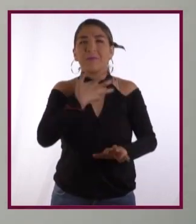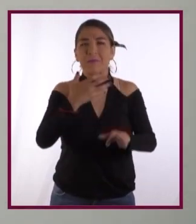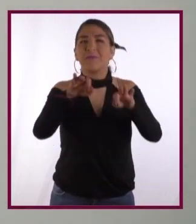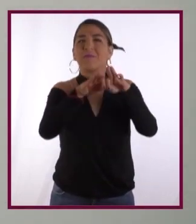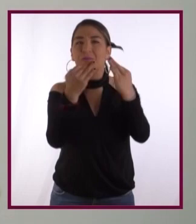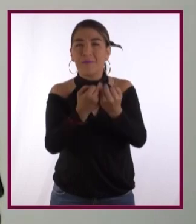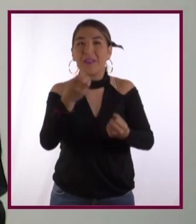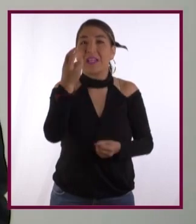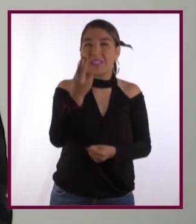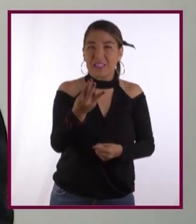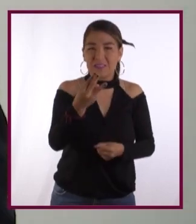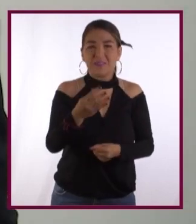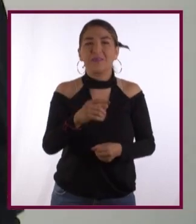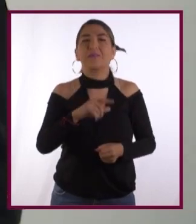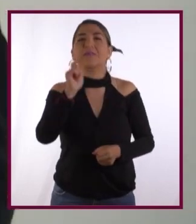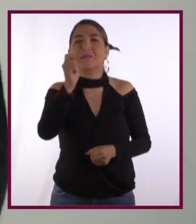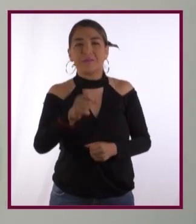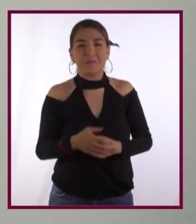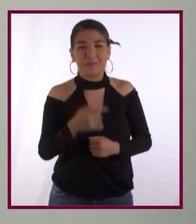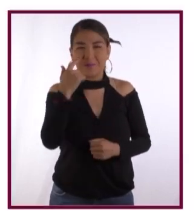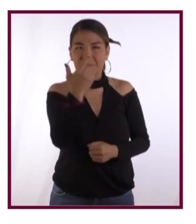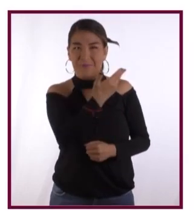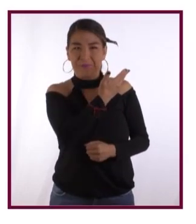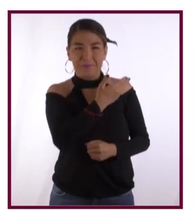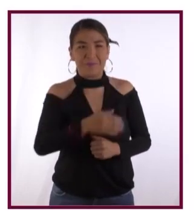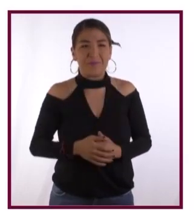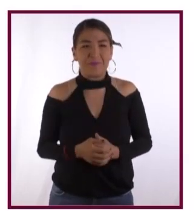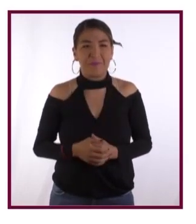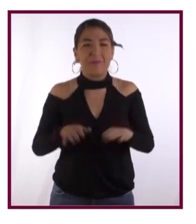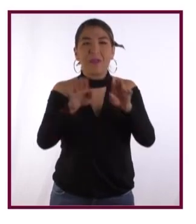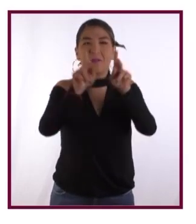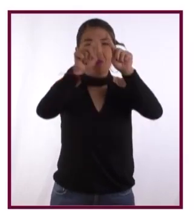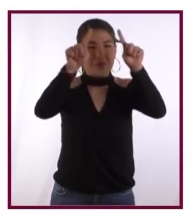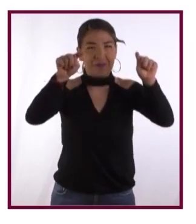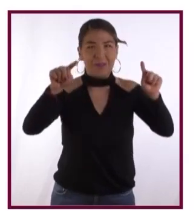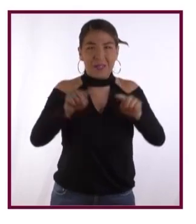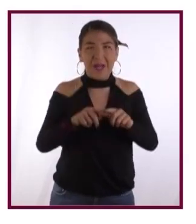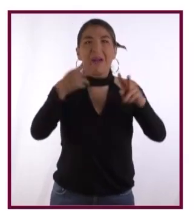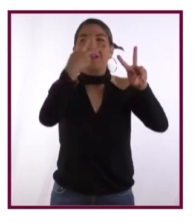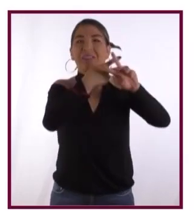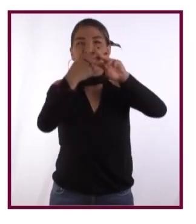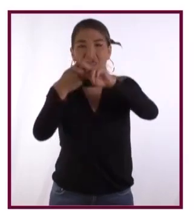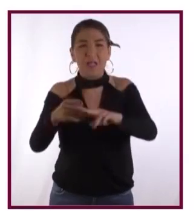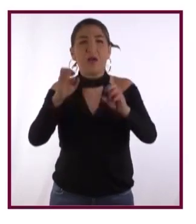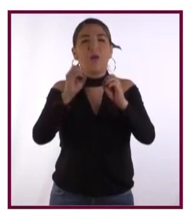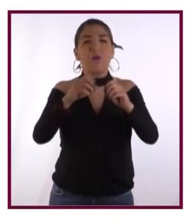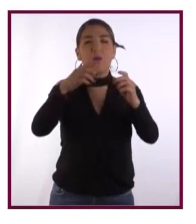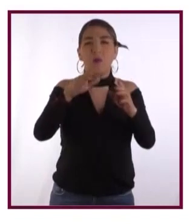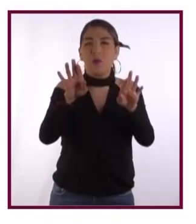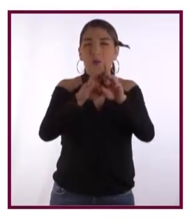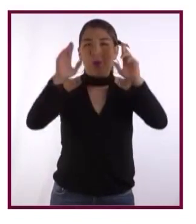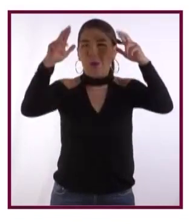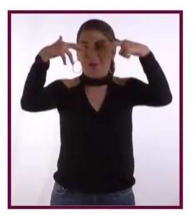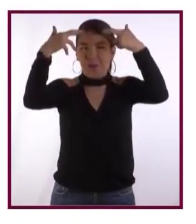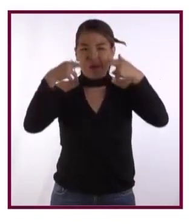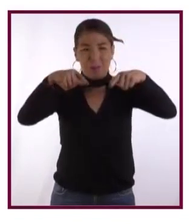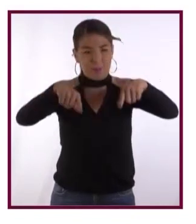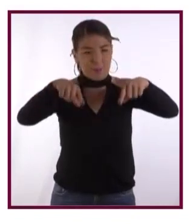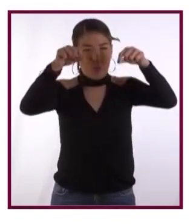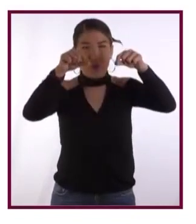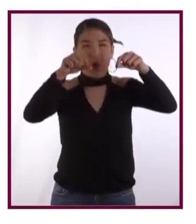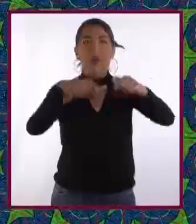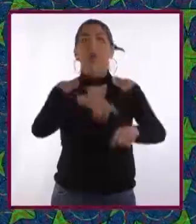pueden desarrollar 3 tipos de teselaciones: la que se arma con pentágonos, estrellas, coronas de 3 picos y